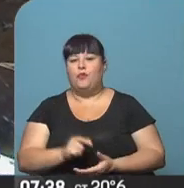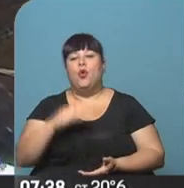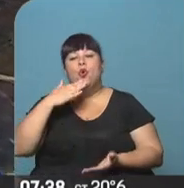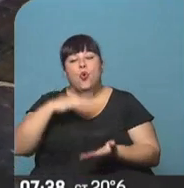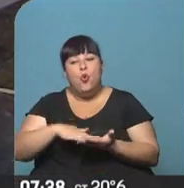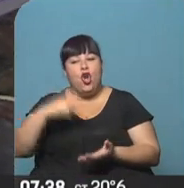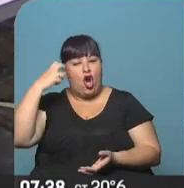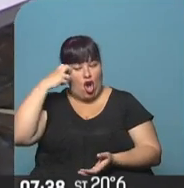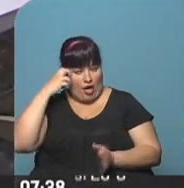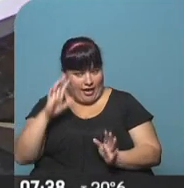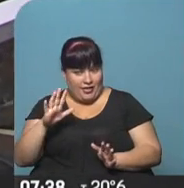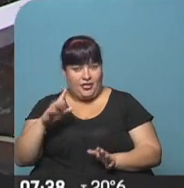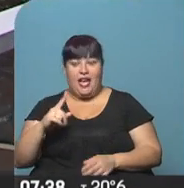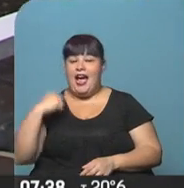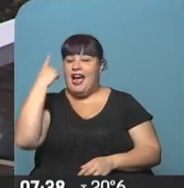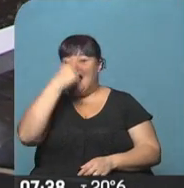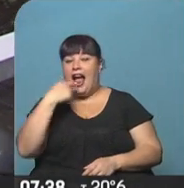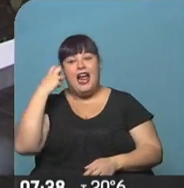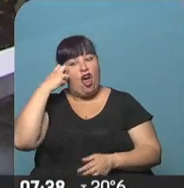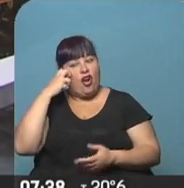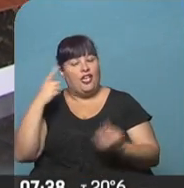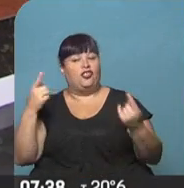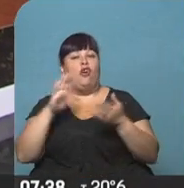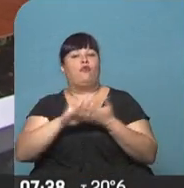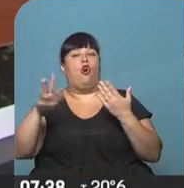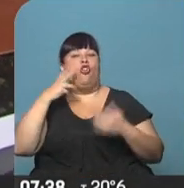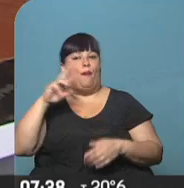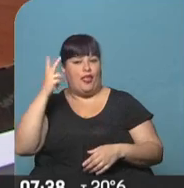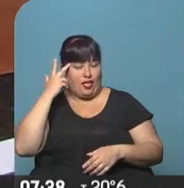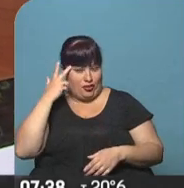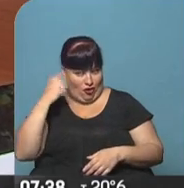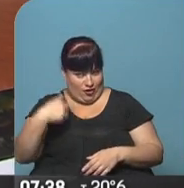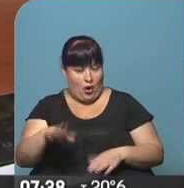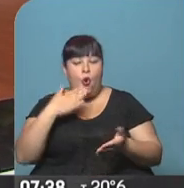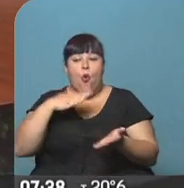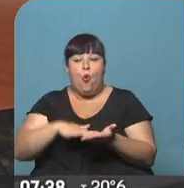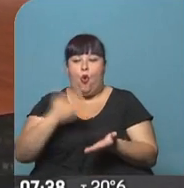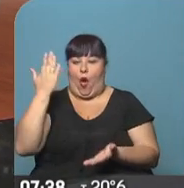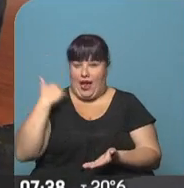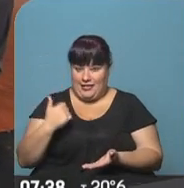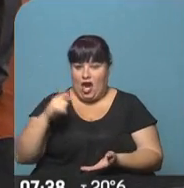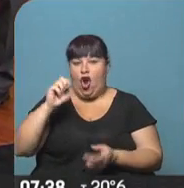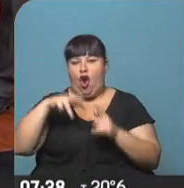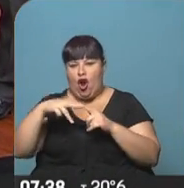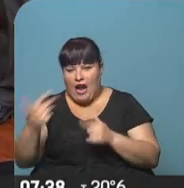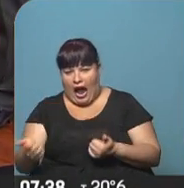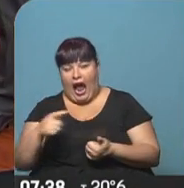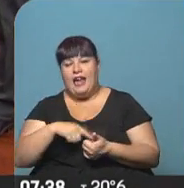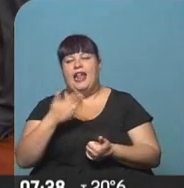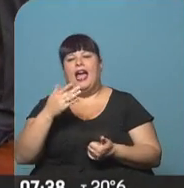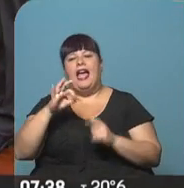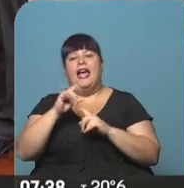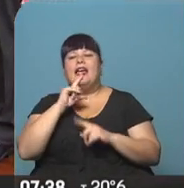Jura parlamentaria, las caras del Congreso versión 2018. Juraron en el día de ayer Graciela Ocaña,